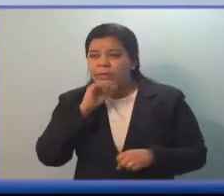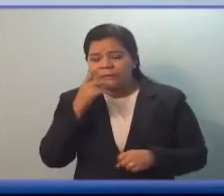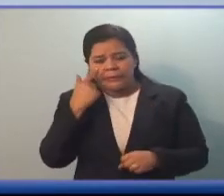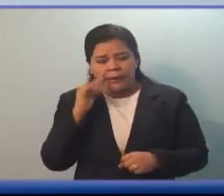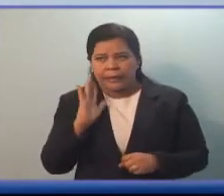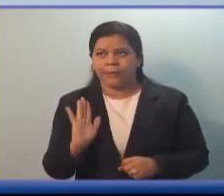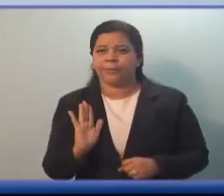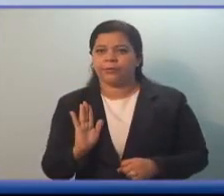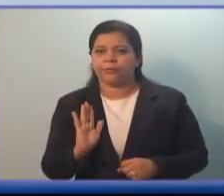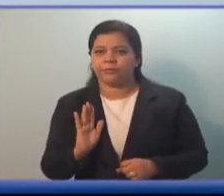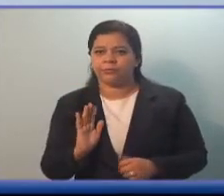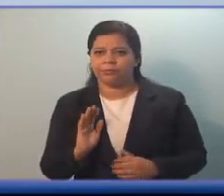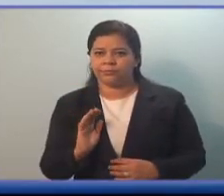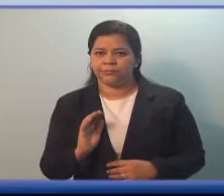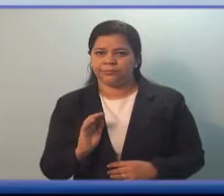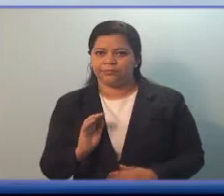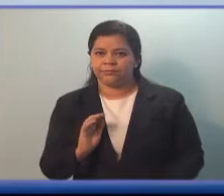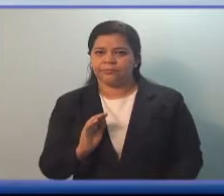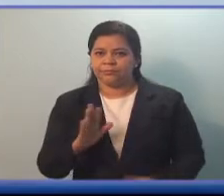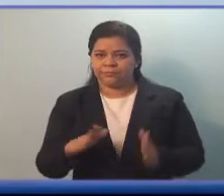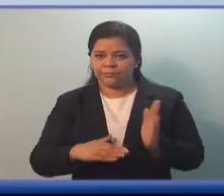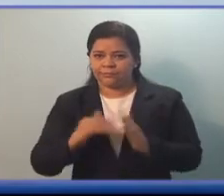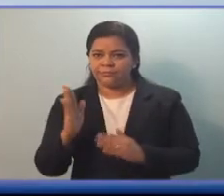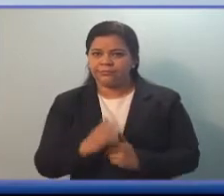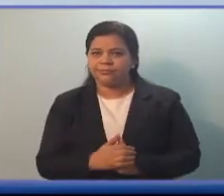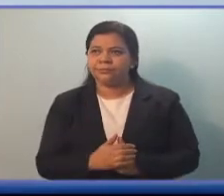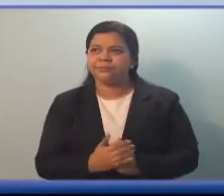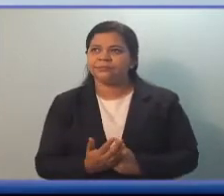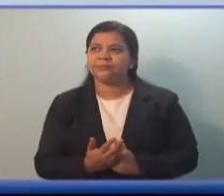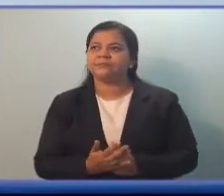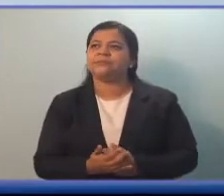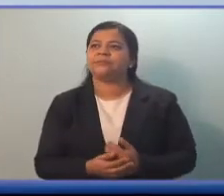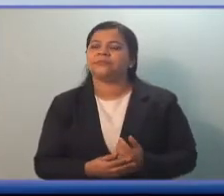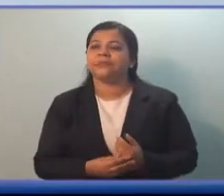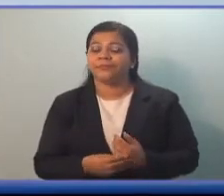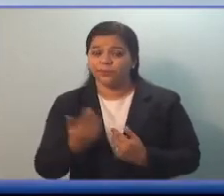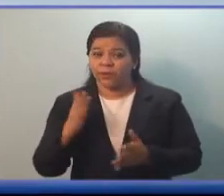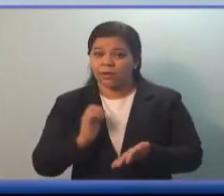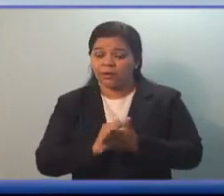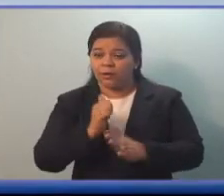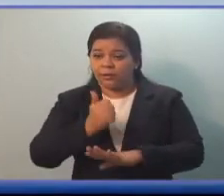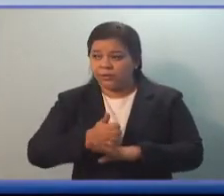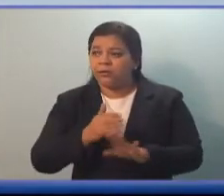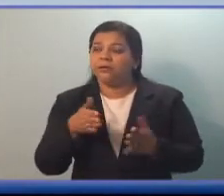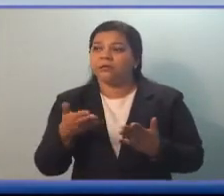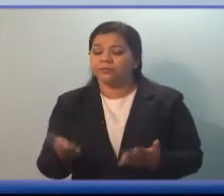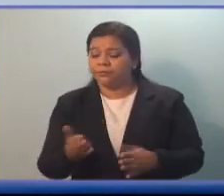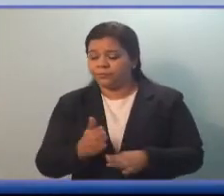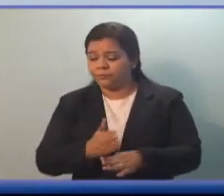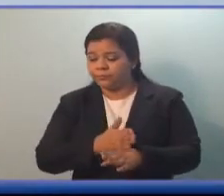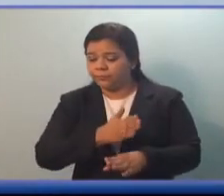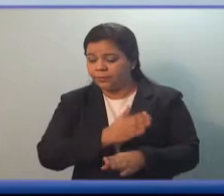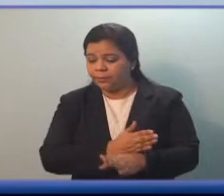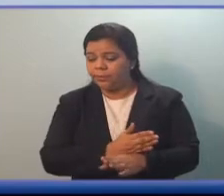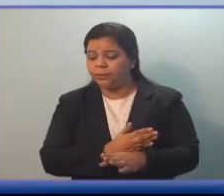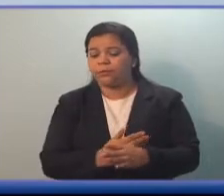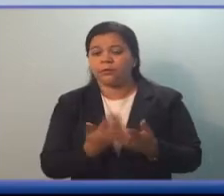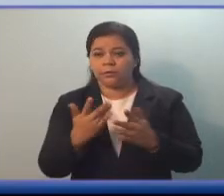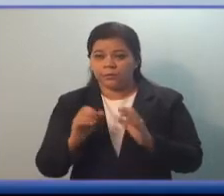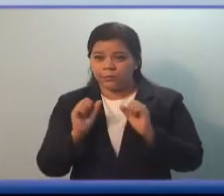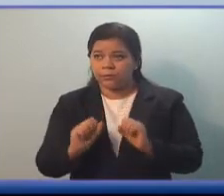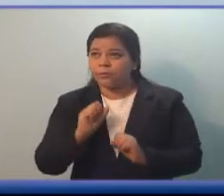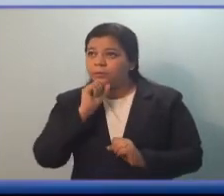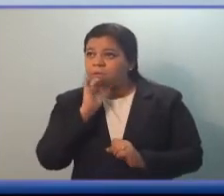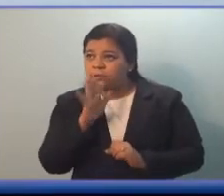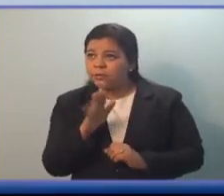ejemplo, la unidad de gestión documental y archivo, que se ha creado con el afán de ir en la dimensión, en la misma línea de